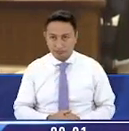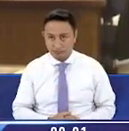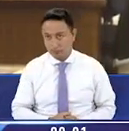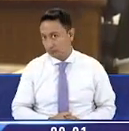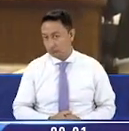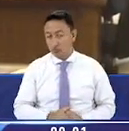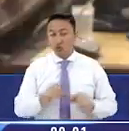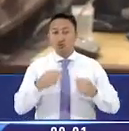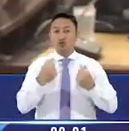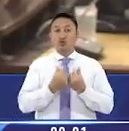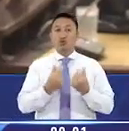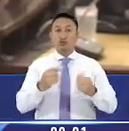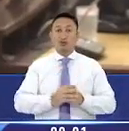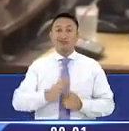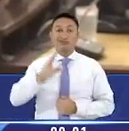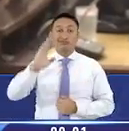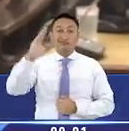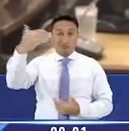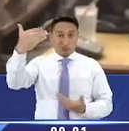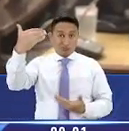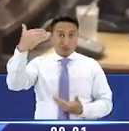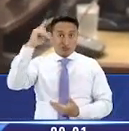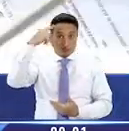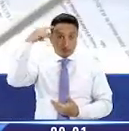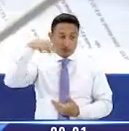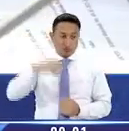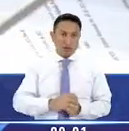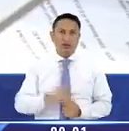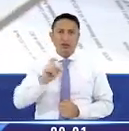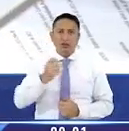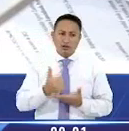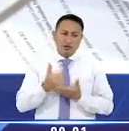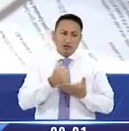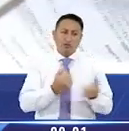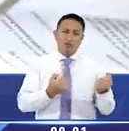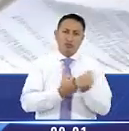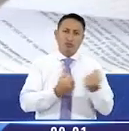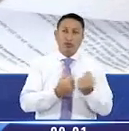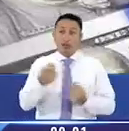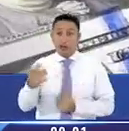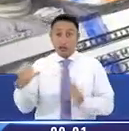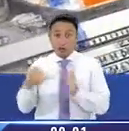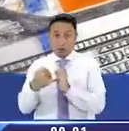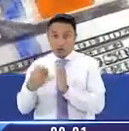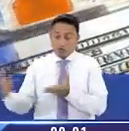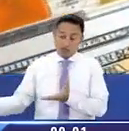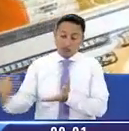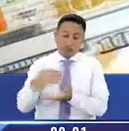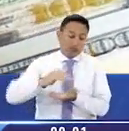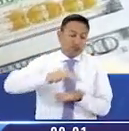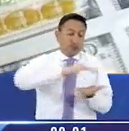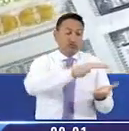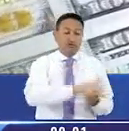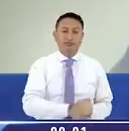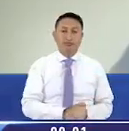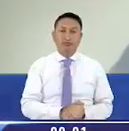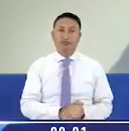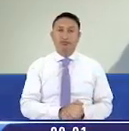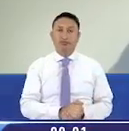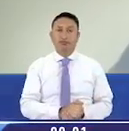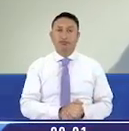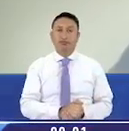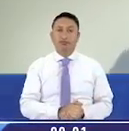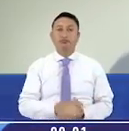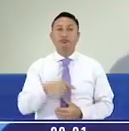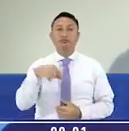oficialista reiteró la necesidad de financiar la guerra interna con el dinero recaudado a través del IVA. Debemos